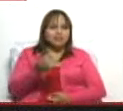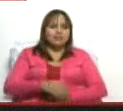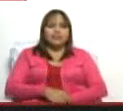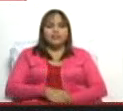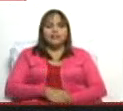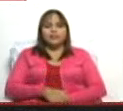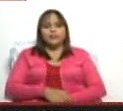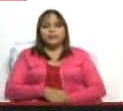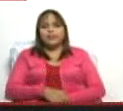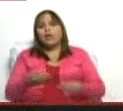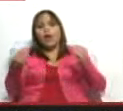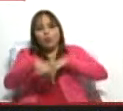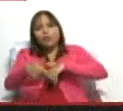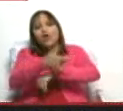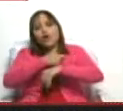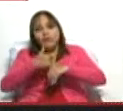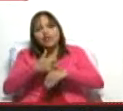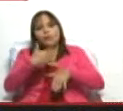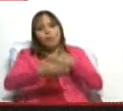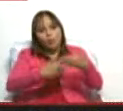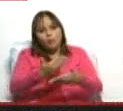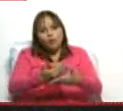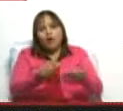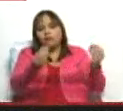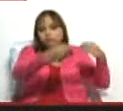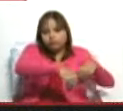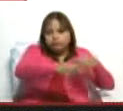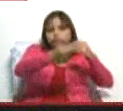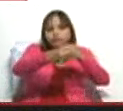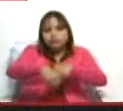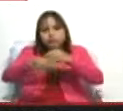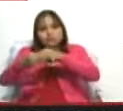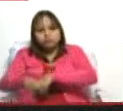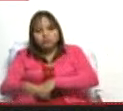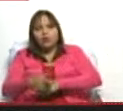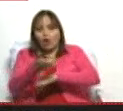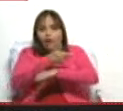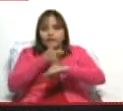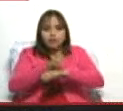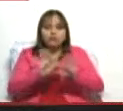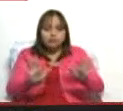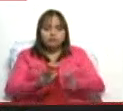Acuerdos que el gobierno ha ido cumpliendo, a veces